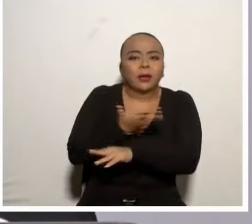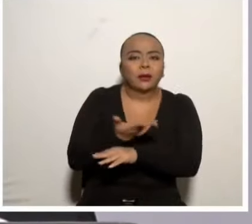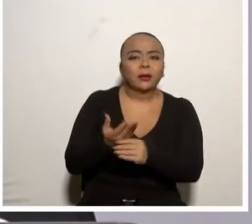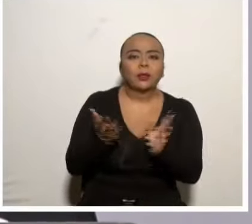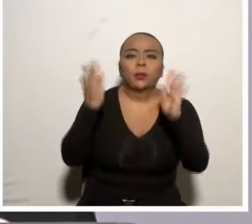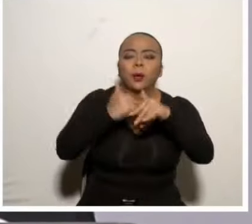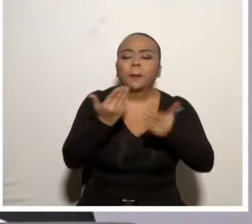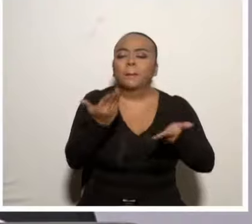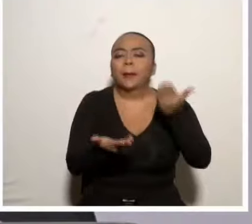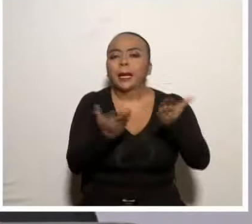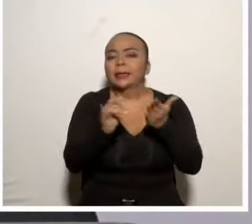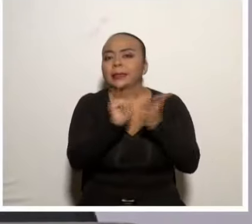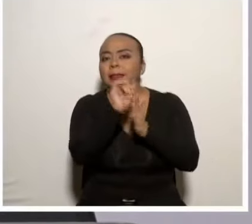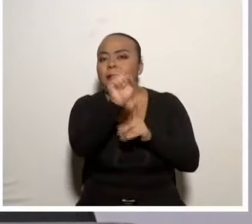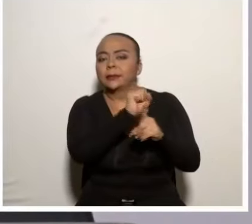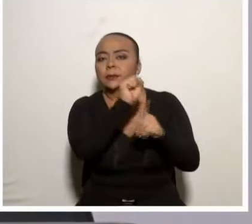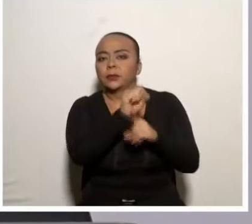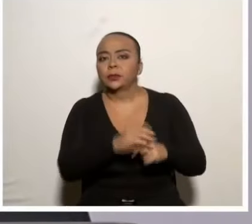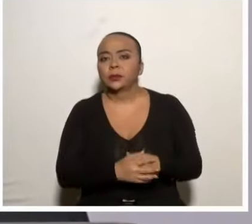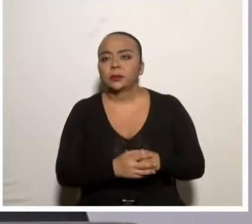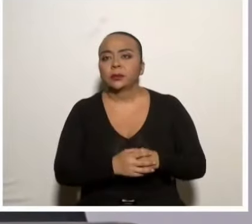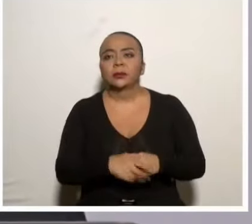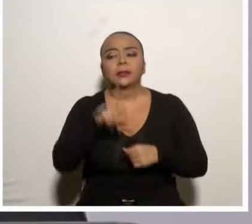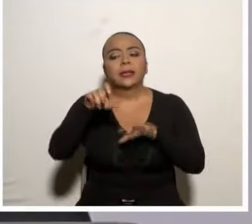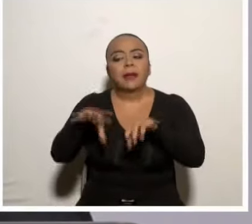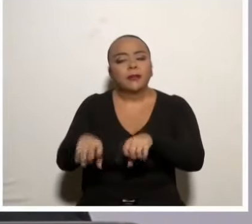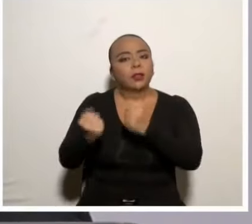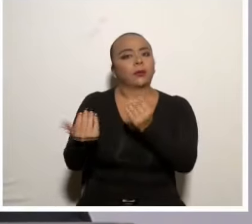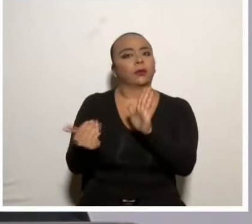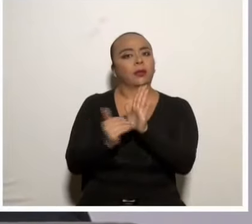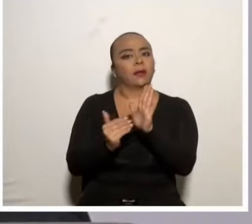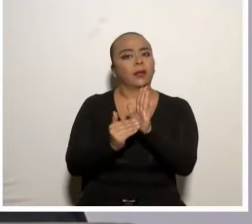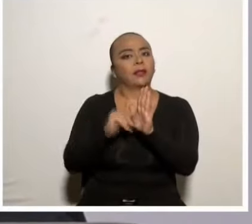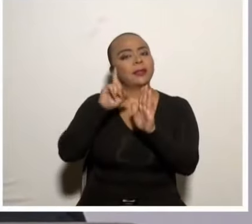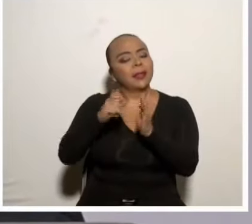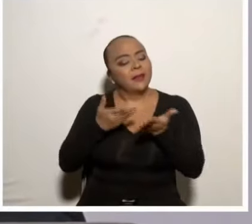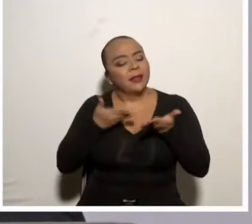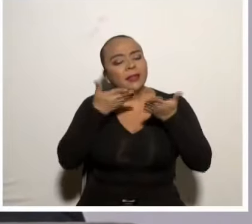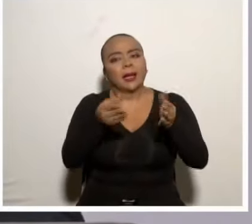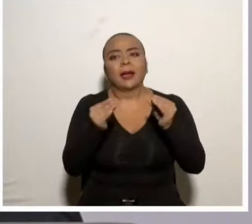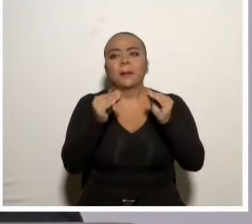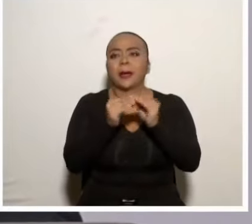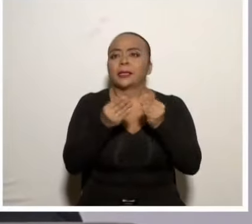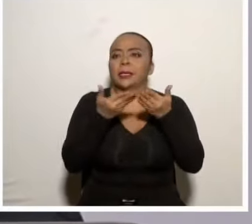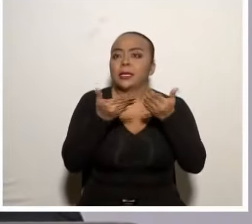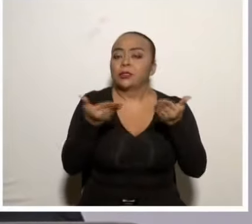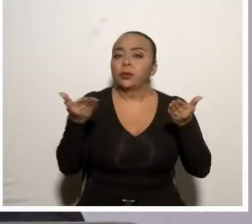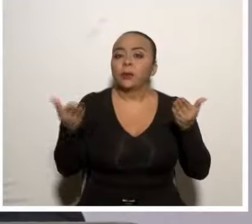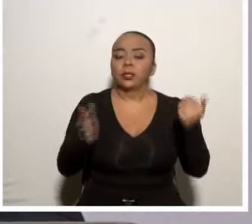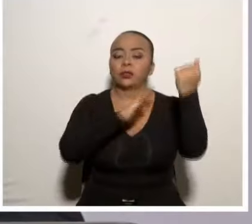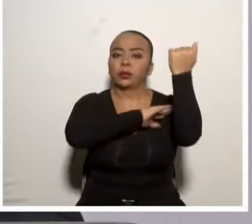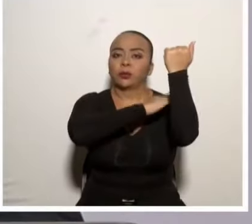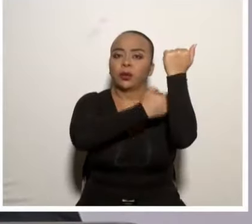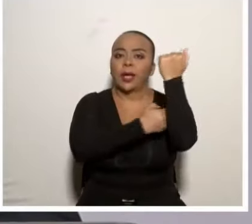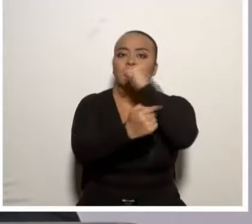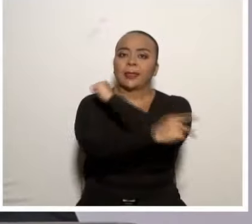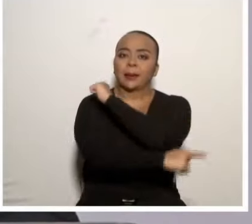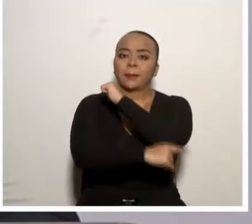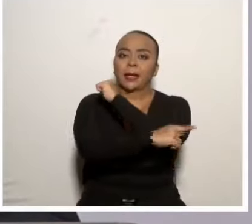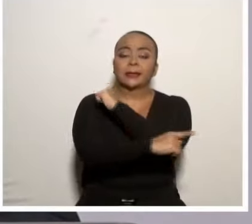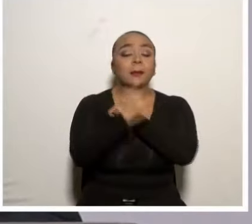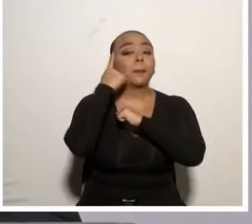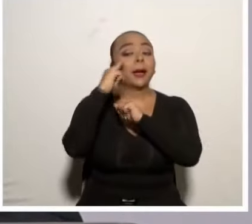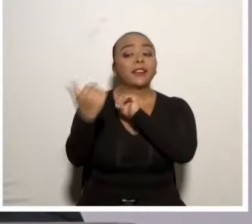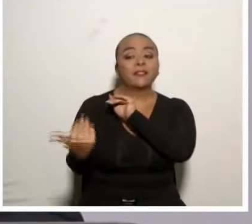un balance en esas circunstancias. Hay que retomarlos. Hay que darle mayores instrumentos a las autoridades del país